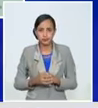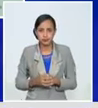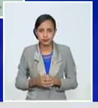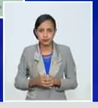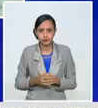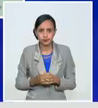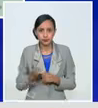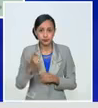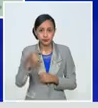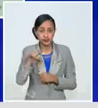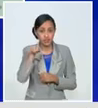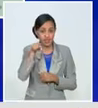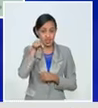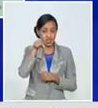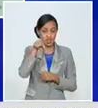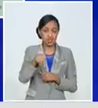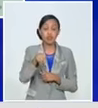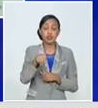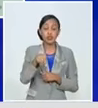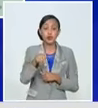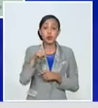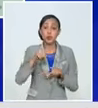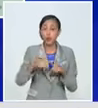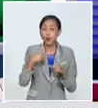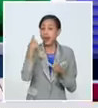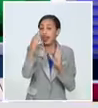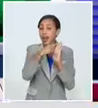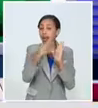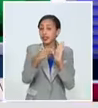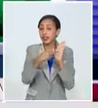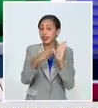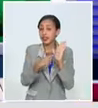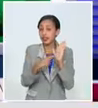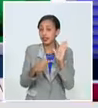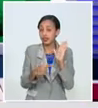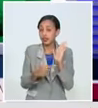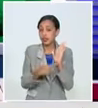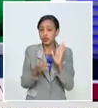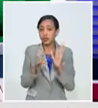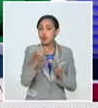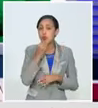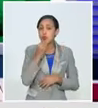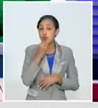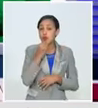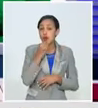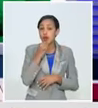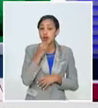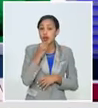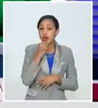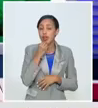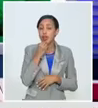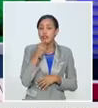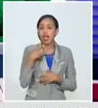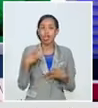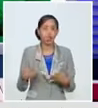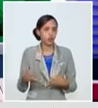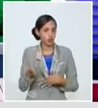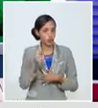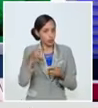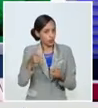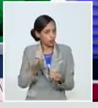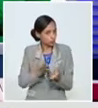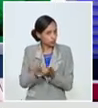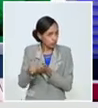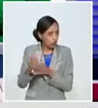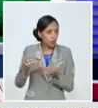virus, por sus características, no se puede bajar la guardia en ningún momento. Lo digo